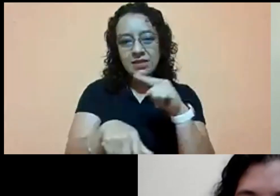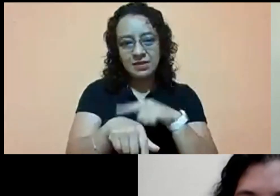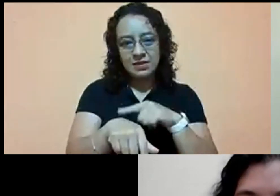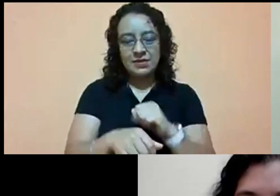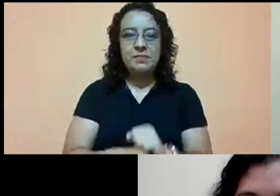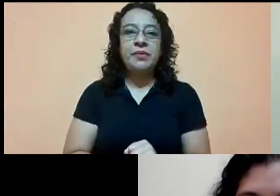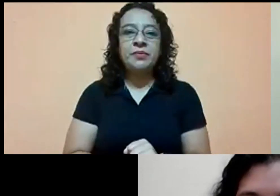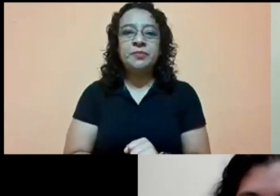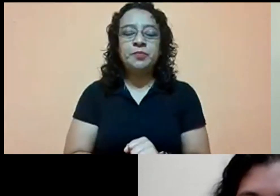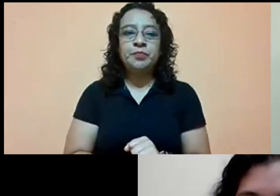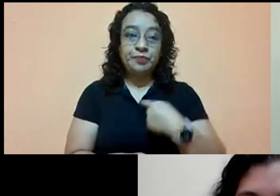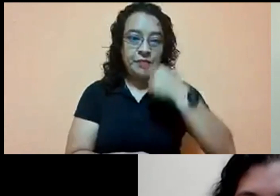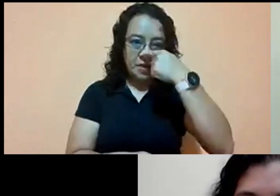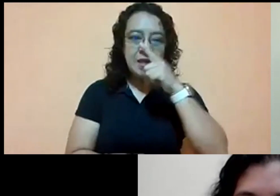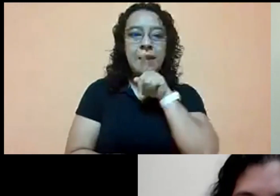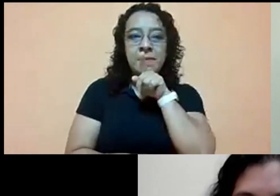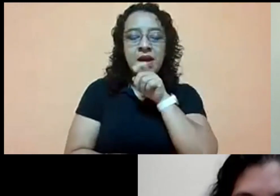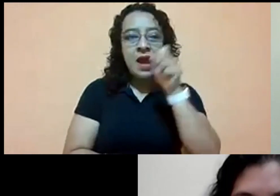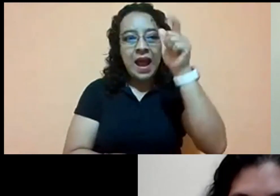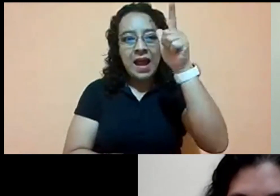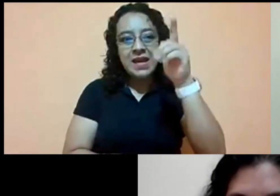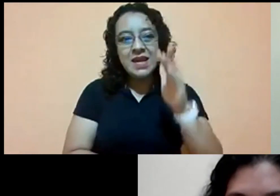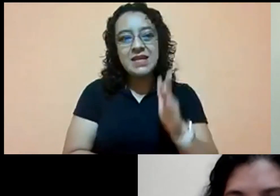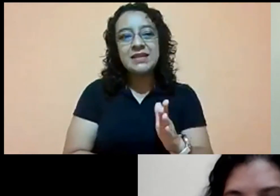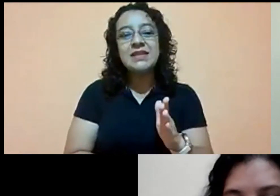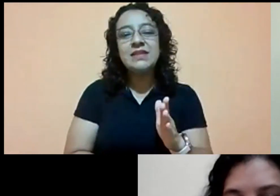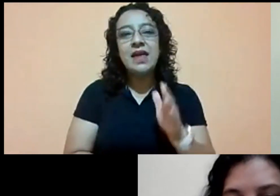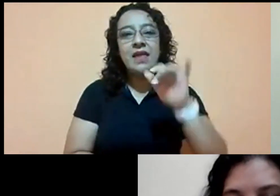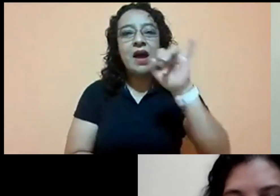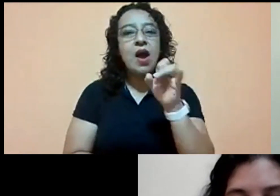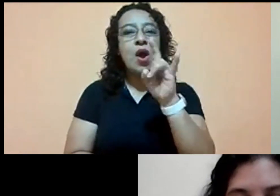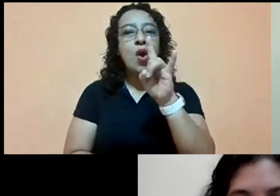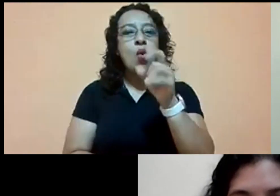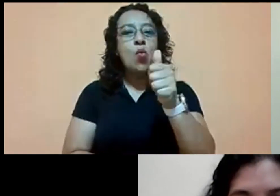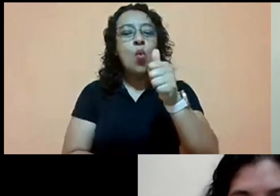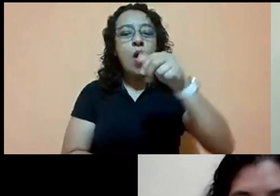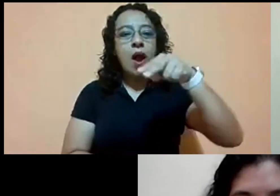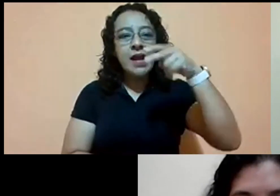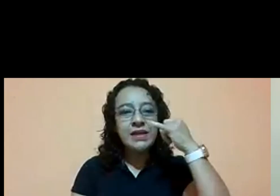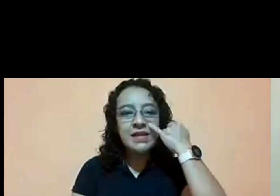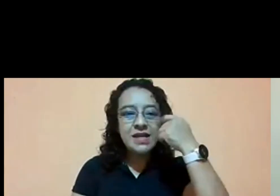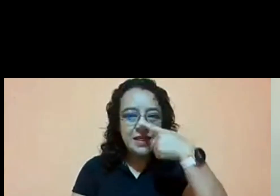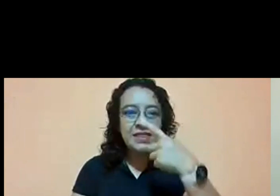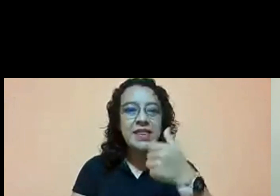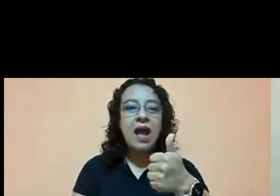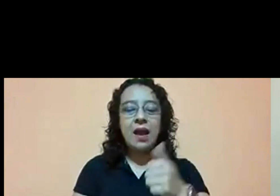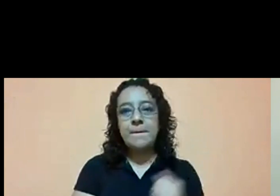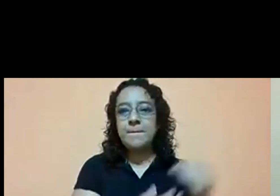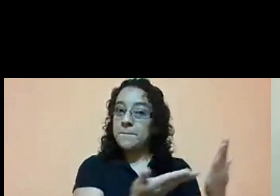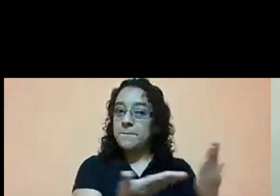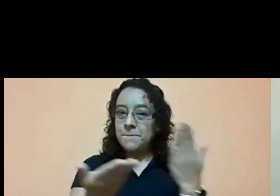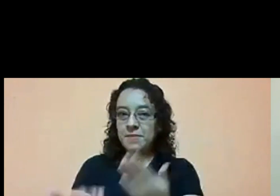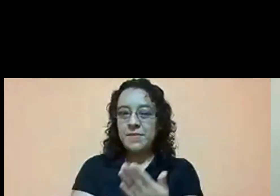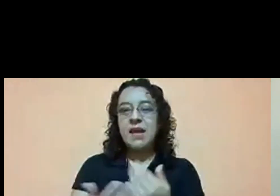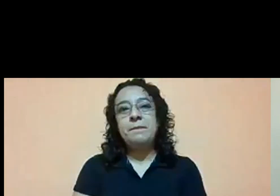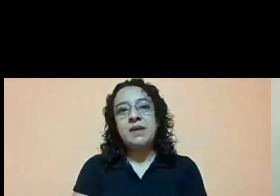también este espacio a licenciada Juanita del Rosario para que nos pueda honrar con unas palabras. Bienvenida, licenciada Juanita.